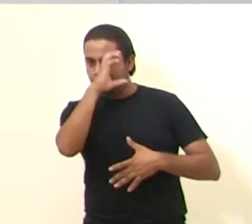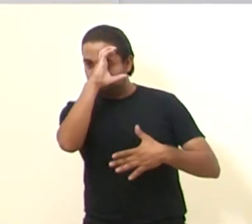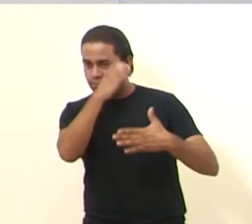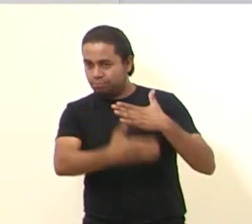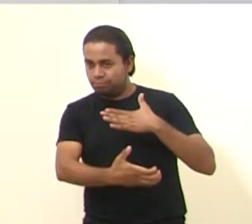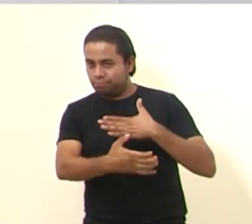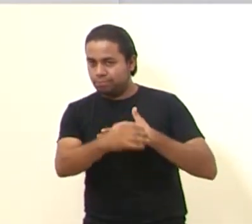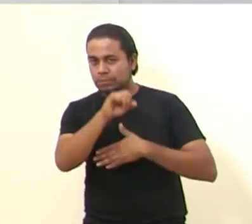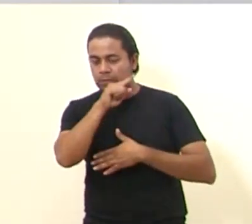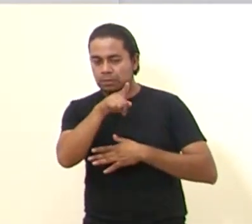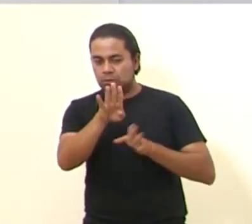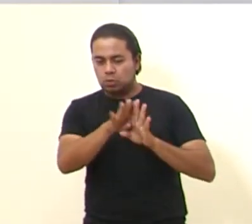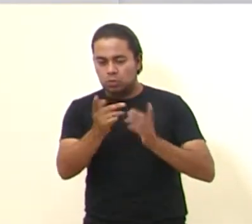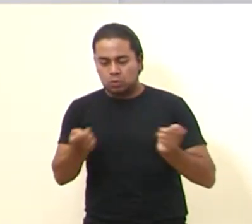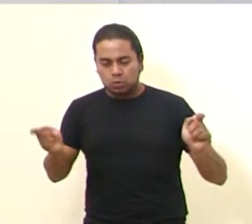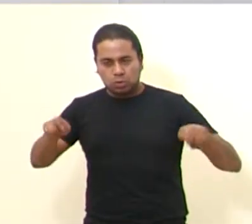danzas.